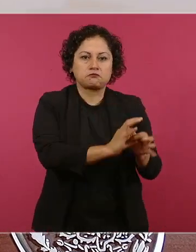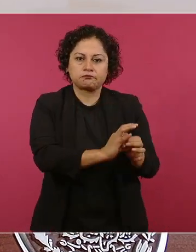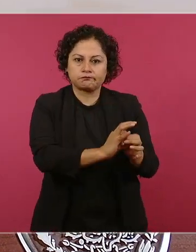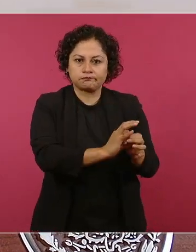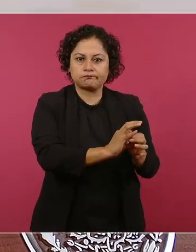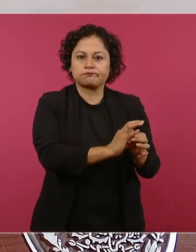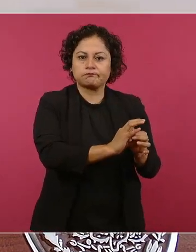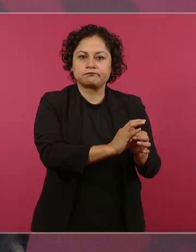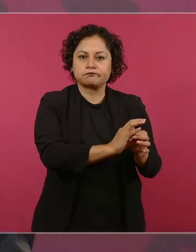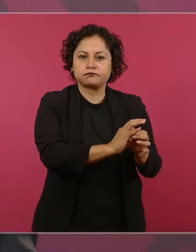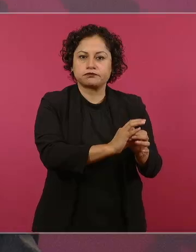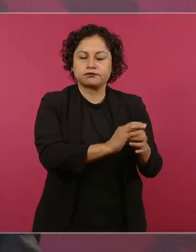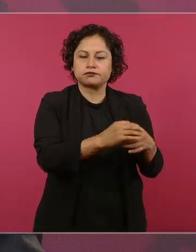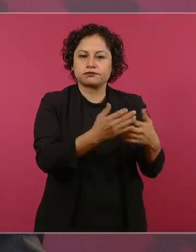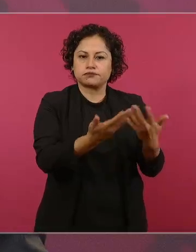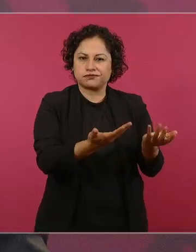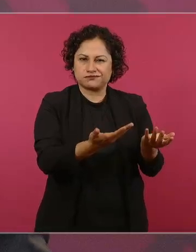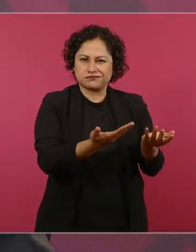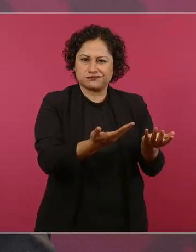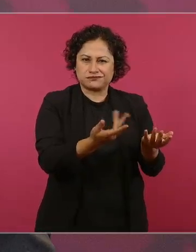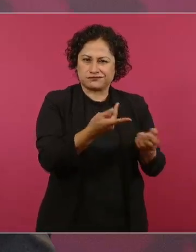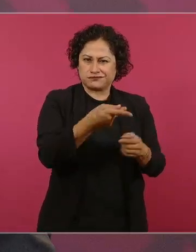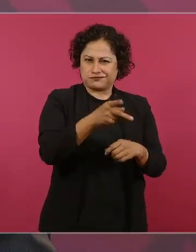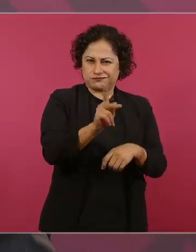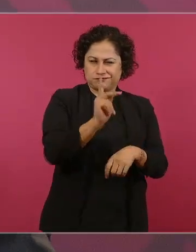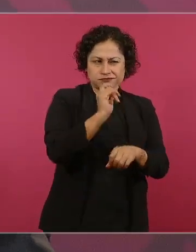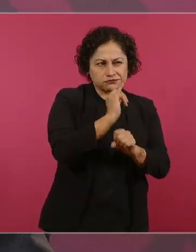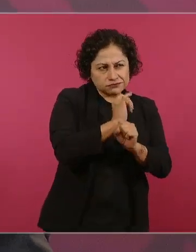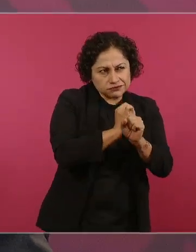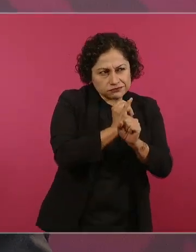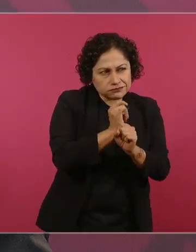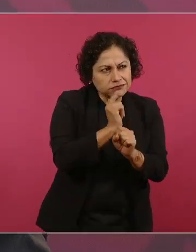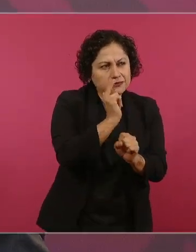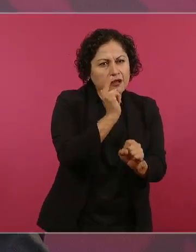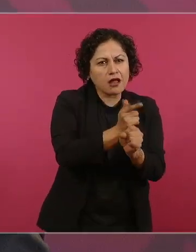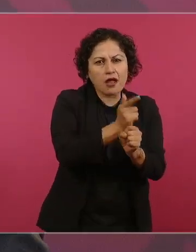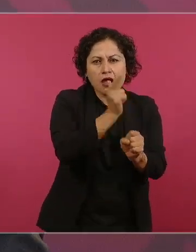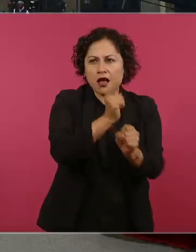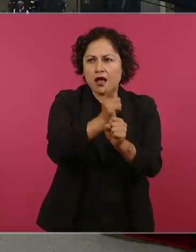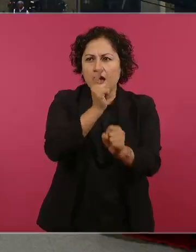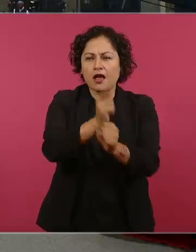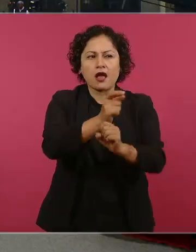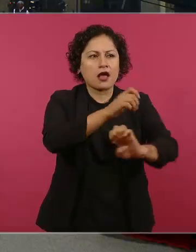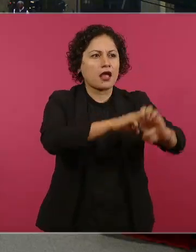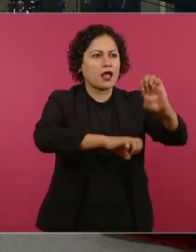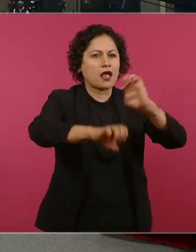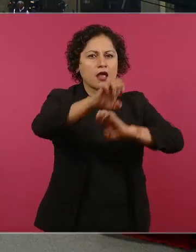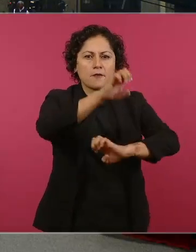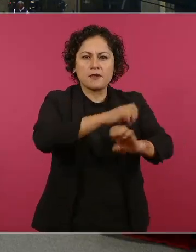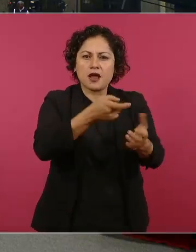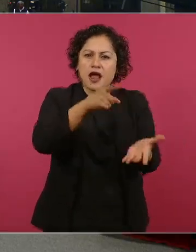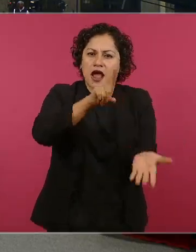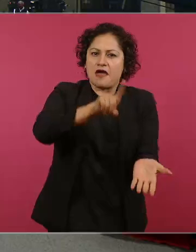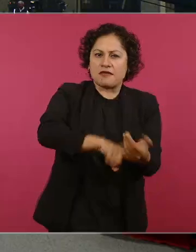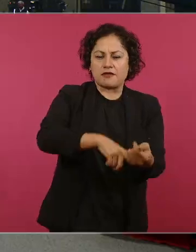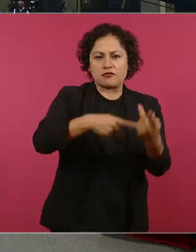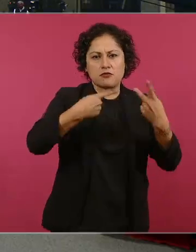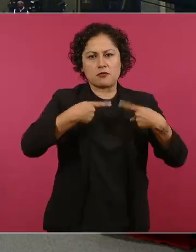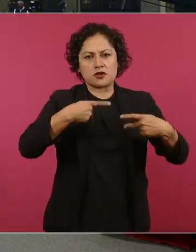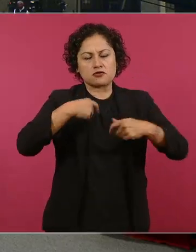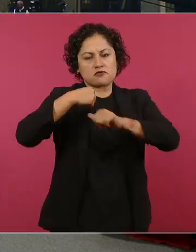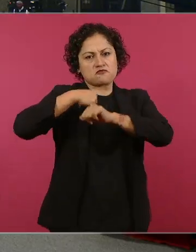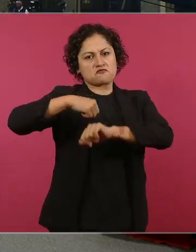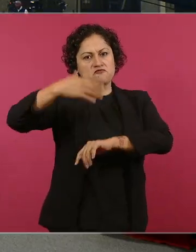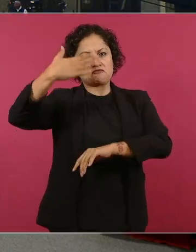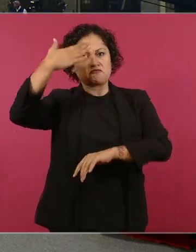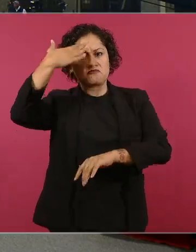y la mayoría vinculadas con políticos corruptos. Lo mismo en el Seguro Social y en otras